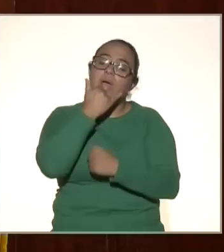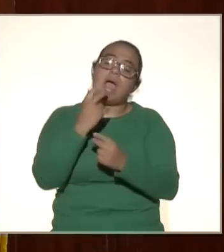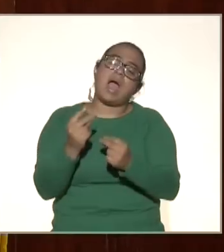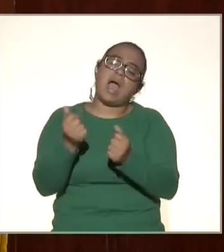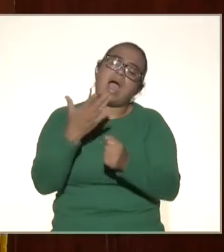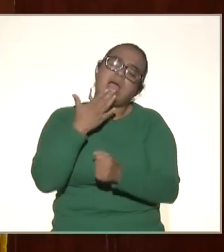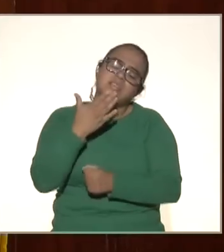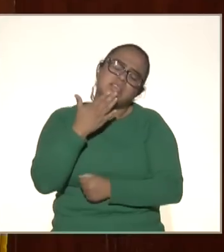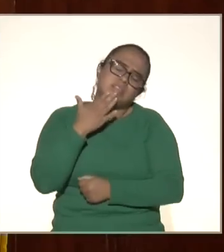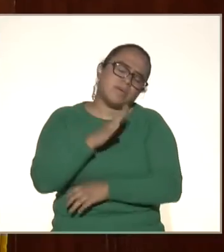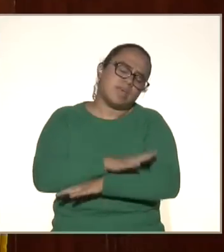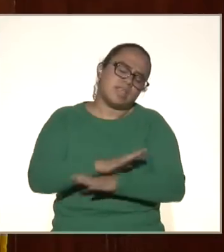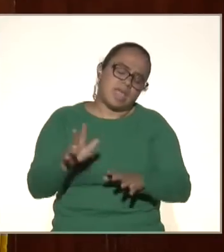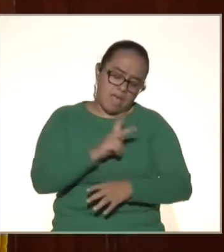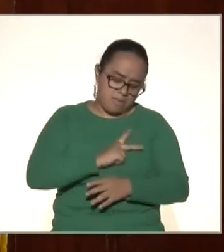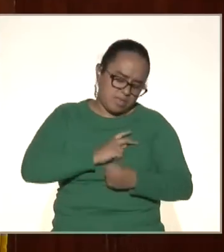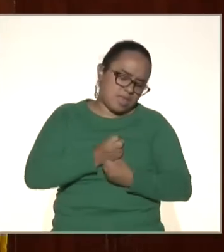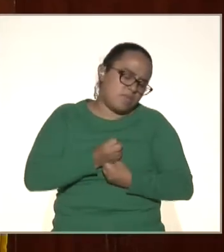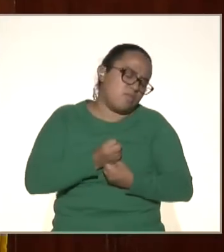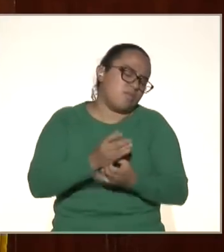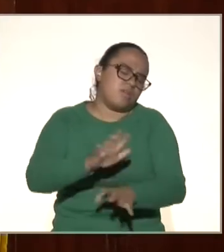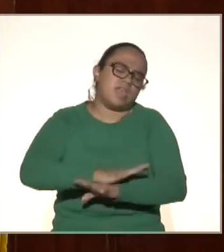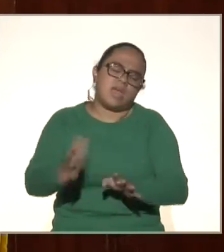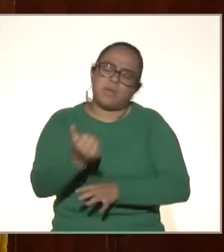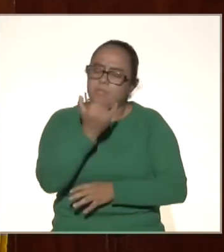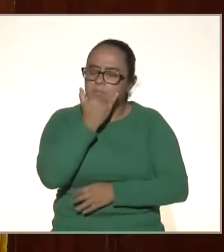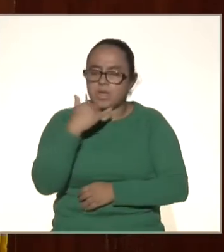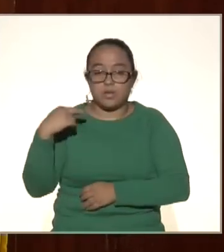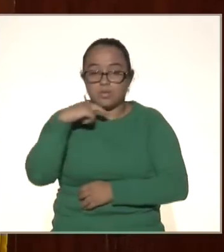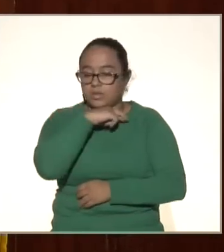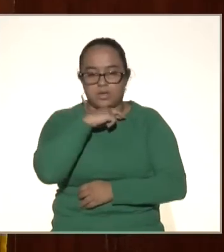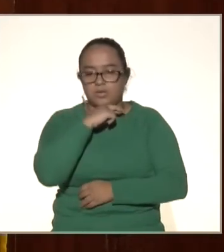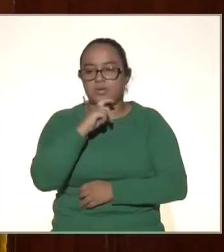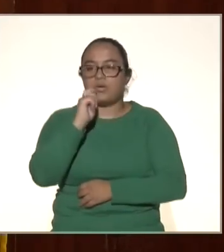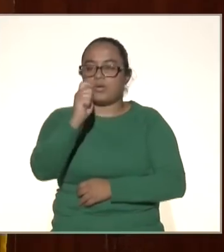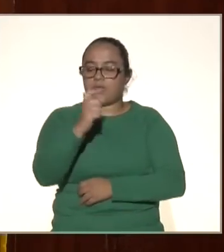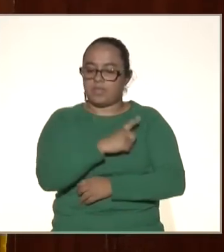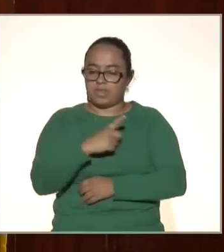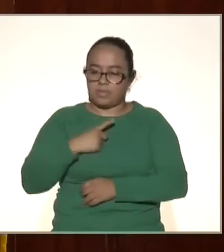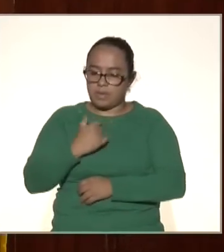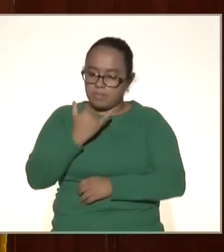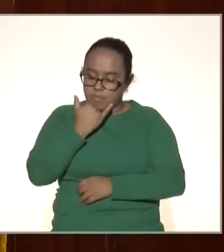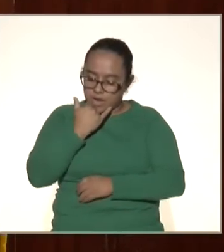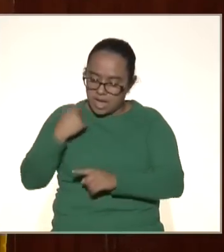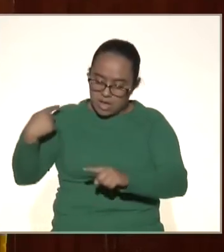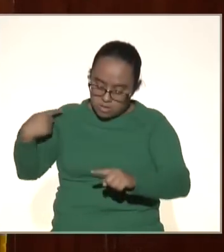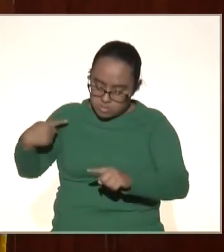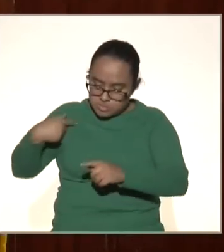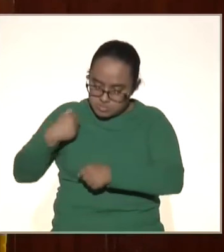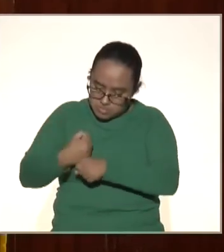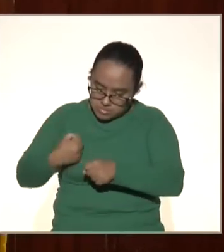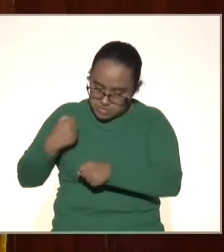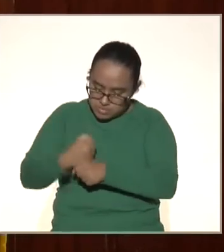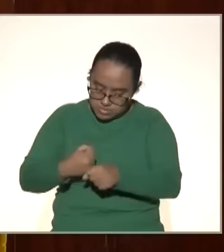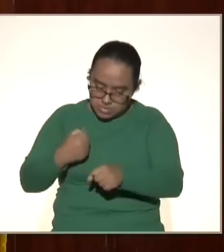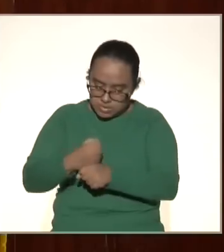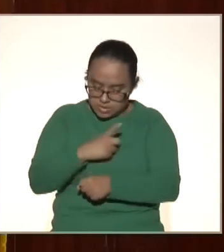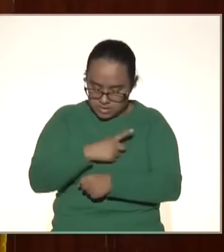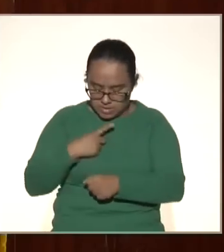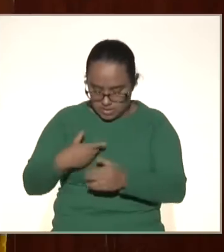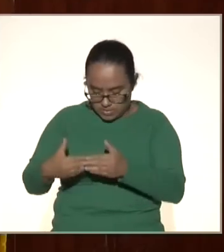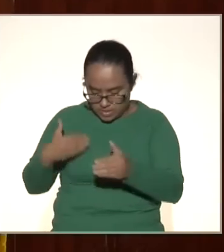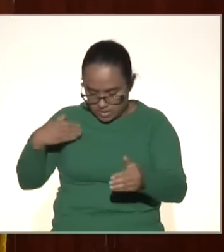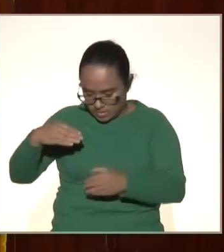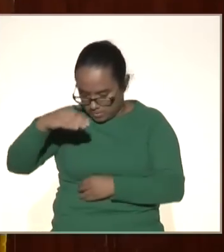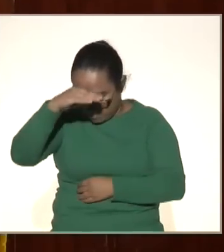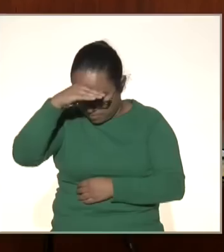de, sí, ya me voy a sacar este veneno y entonces voy a perdonar. Me parece que no es así, requiere de un trabajo profundo, de mucha reflexión,